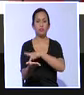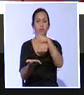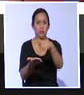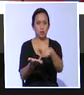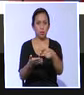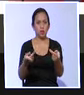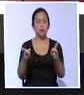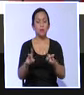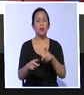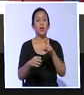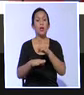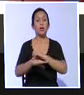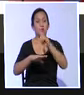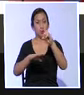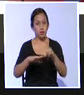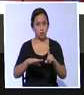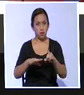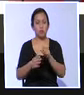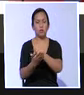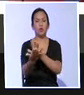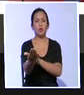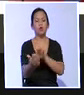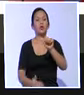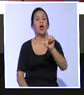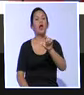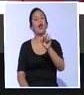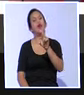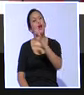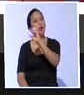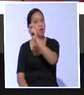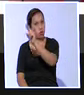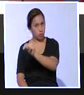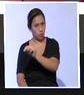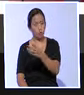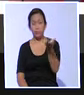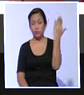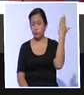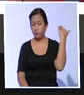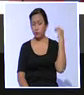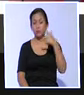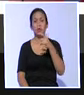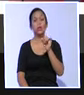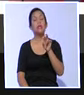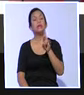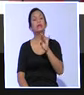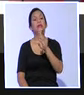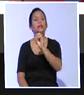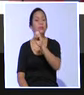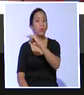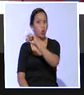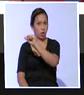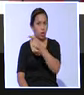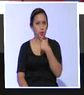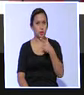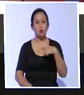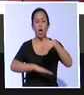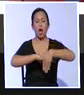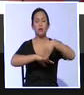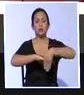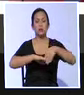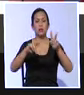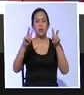director de proyectos de fundamedios mauricio alarcón criticaron el pedido del ex fiscal del estado galo chiriboga de archivar el caso de supuesta